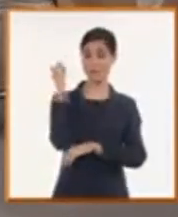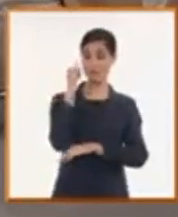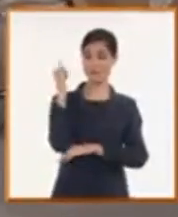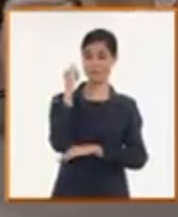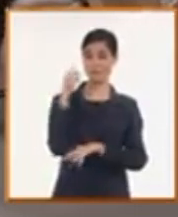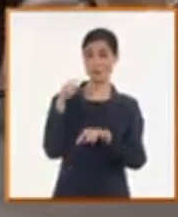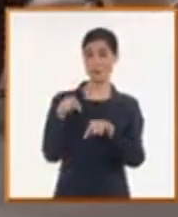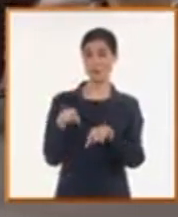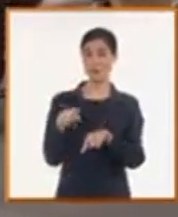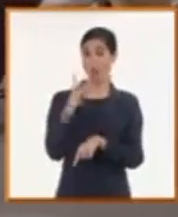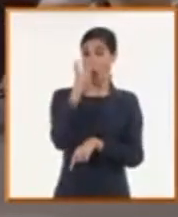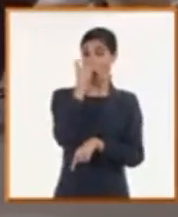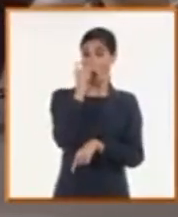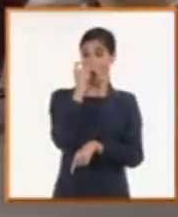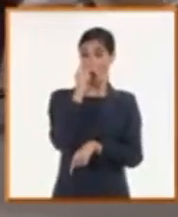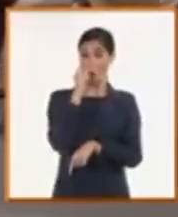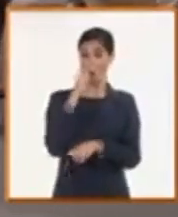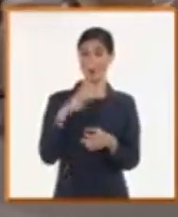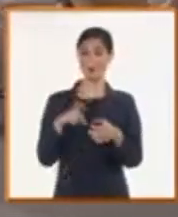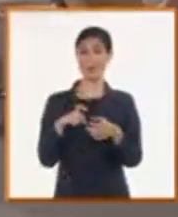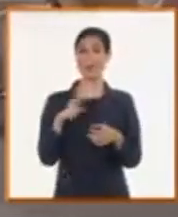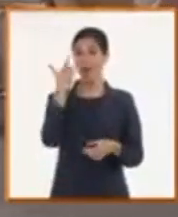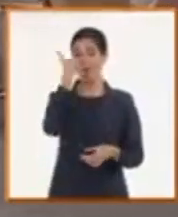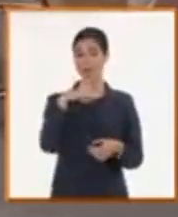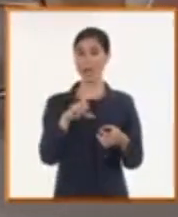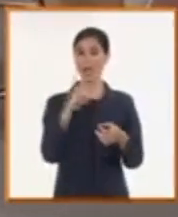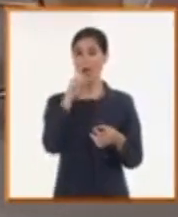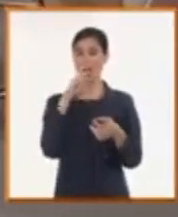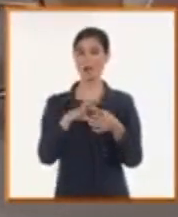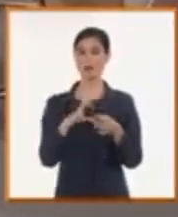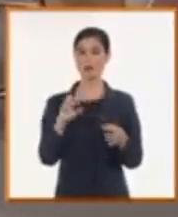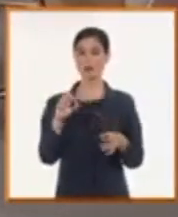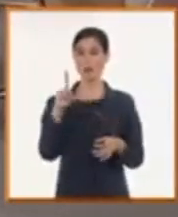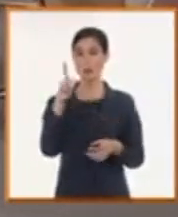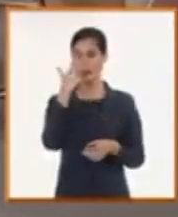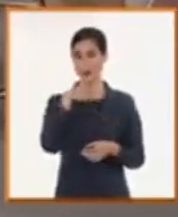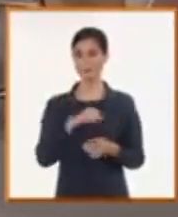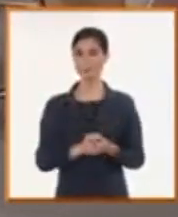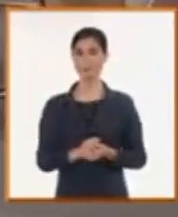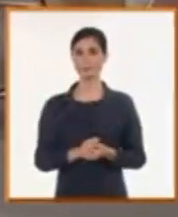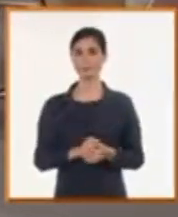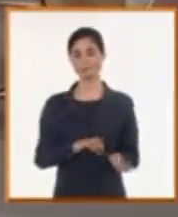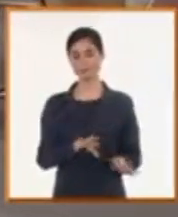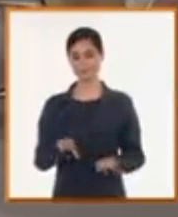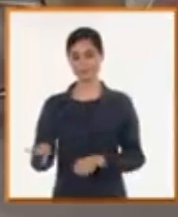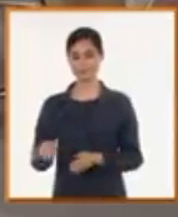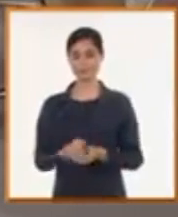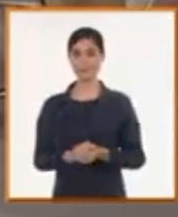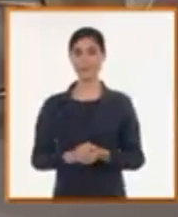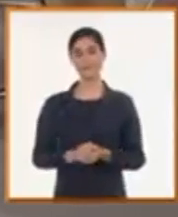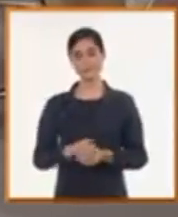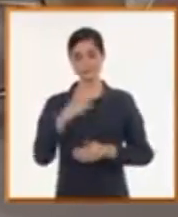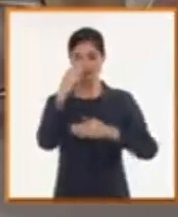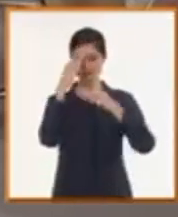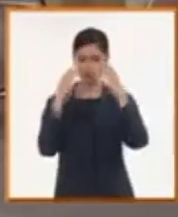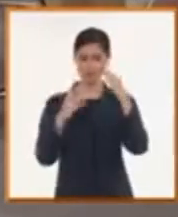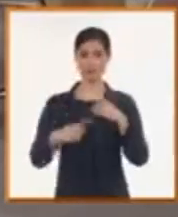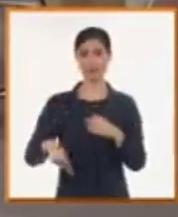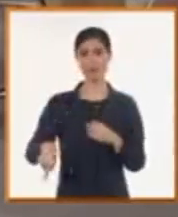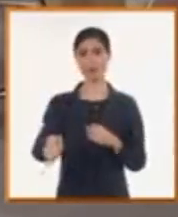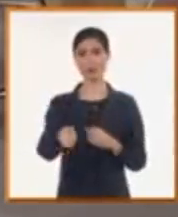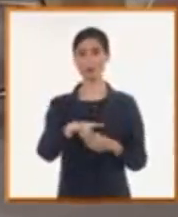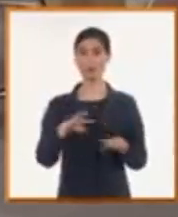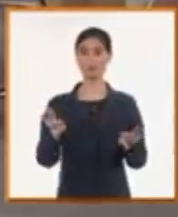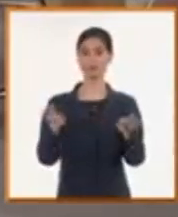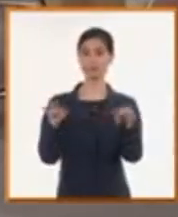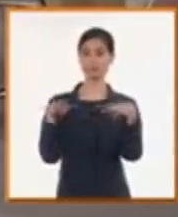poco en relación con este tema. Sí, bueno, ante todo, el saludo para todos nuestros televidentes, radioyentes y